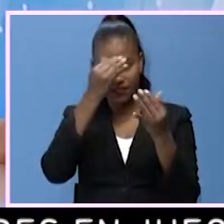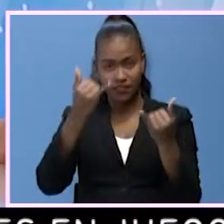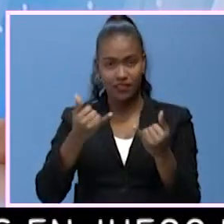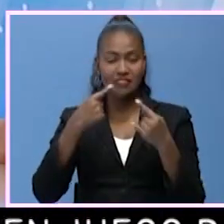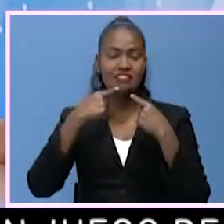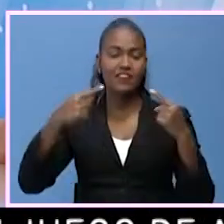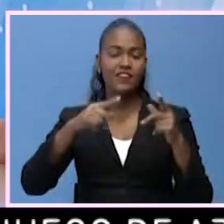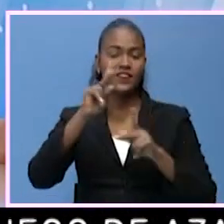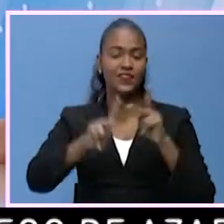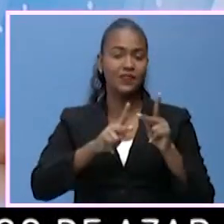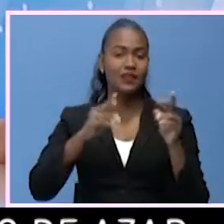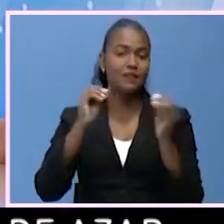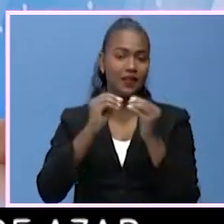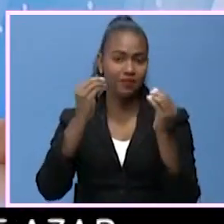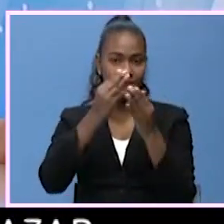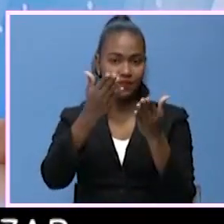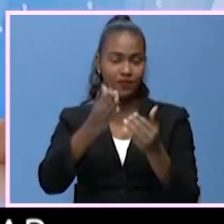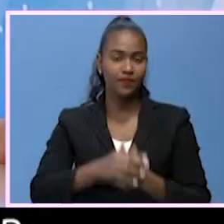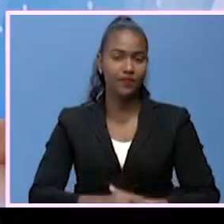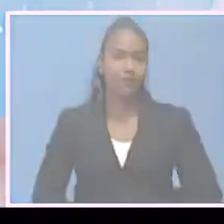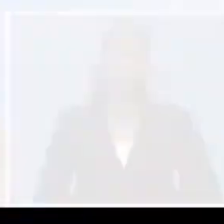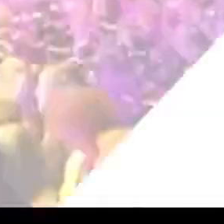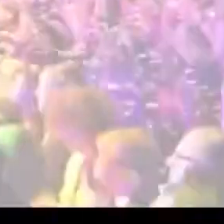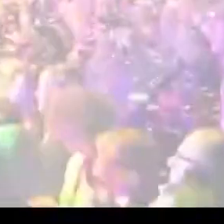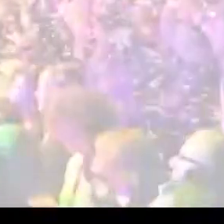Los Espectáculos con Diana Carreras.